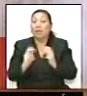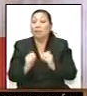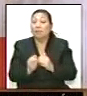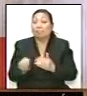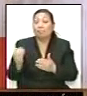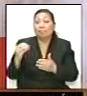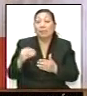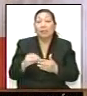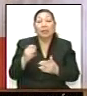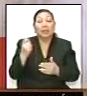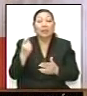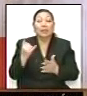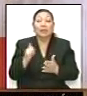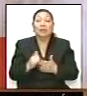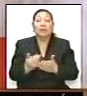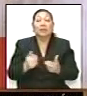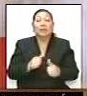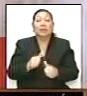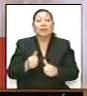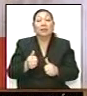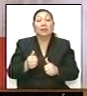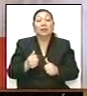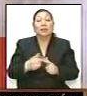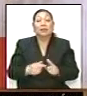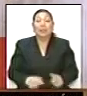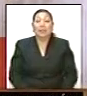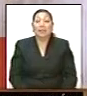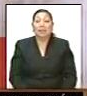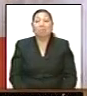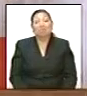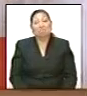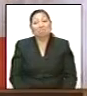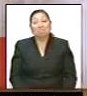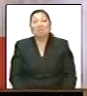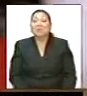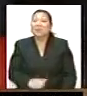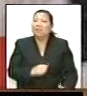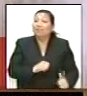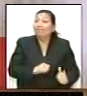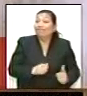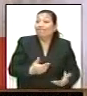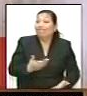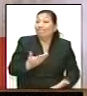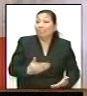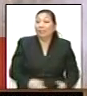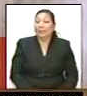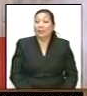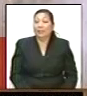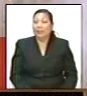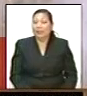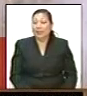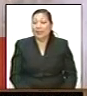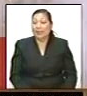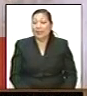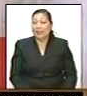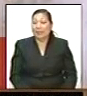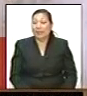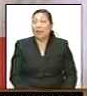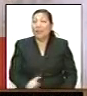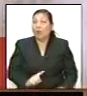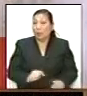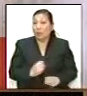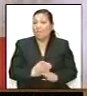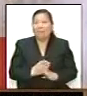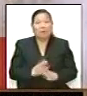entendido estas circunstancias y está afectando en el sentido de que vemos de alguna